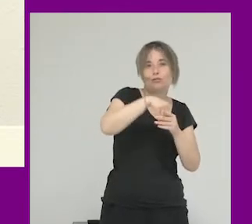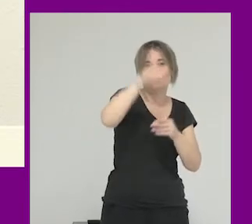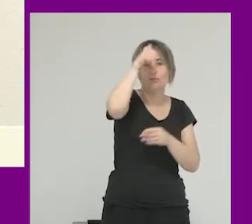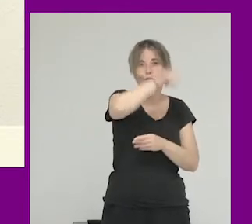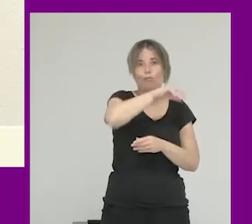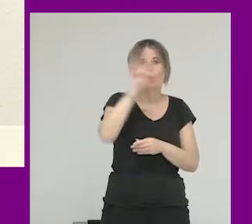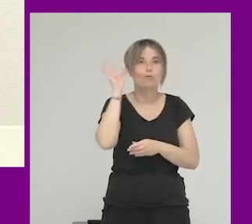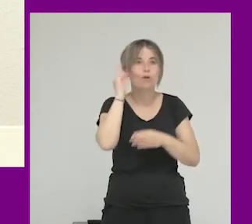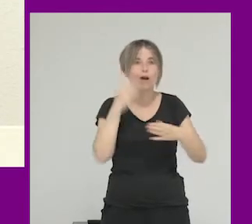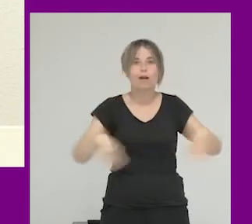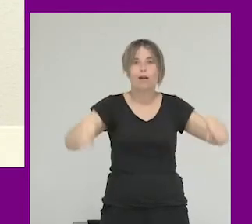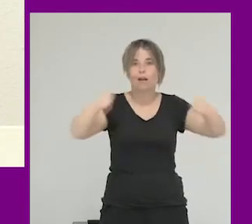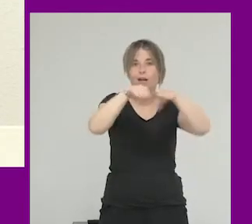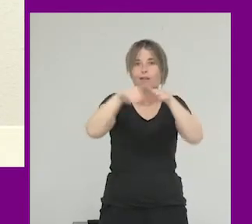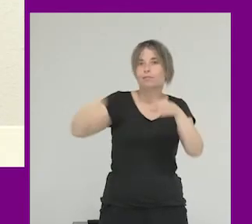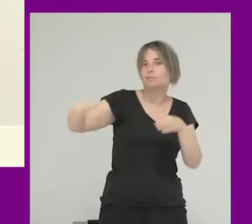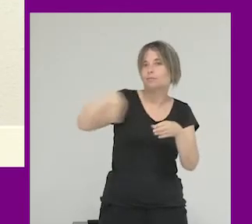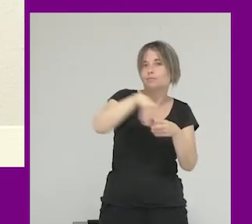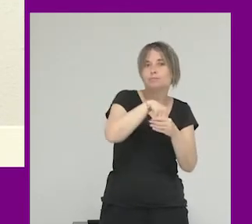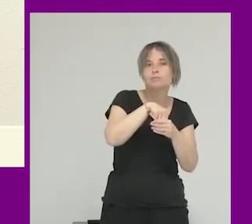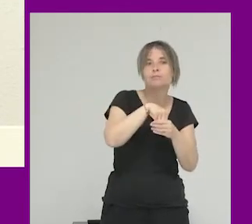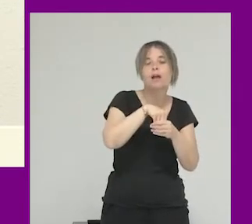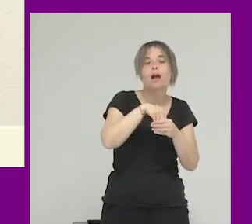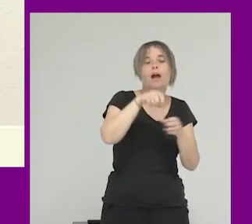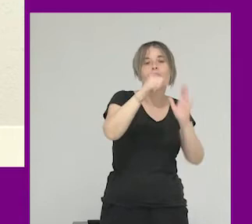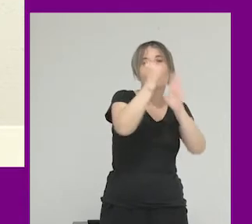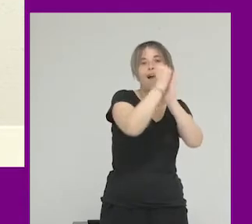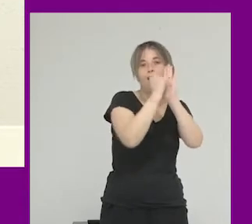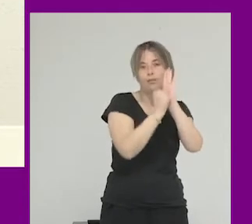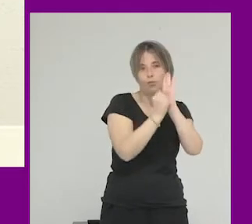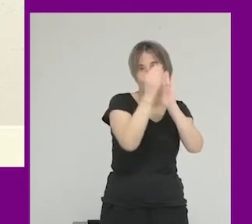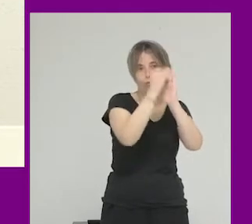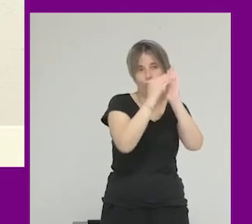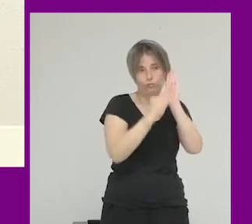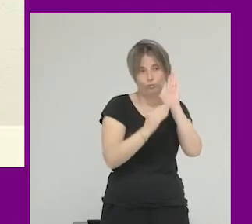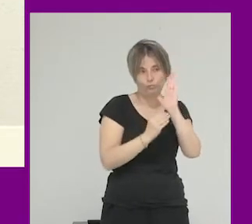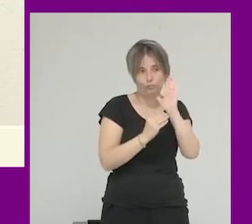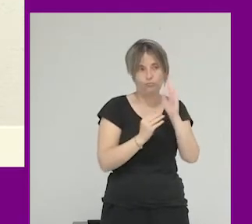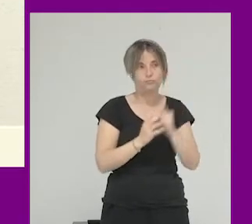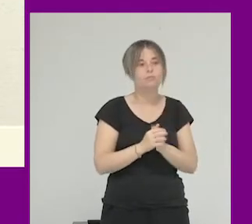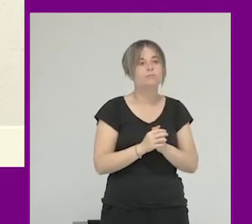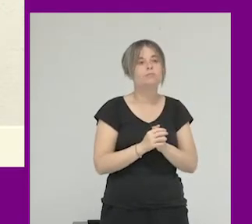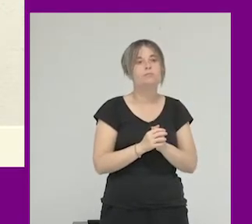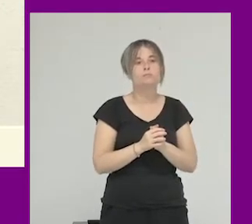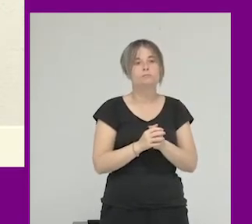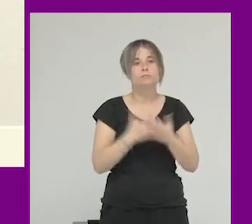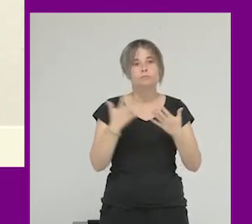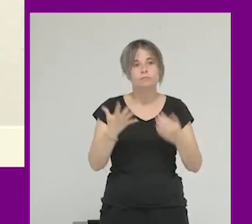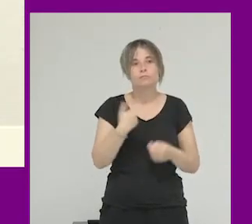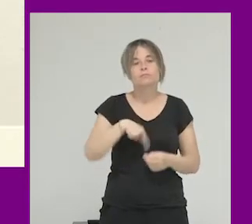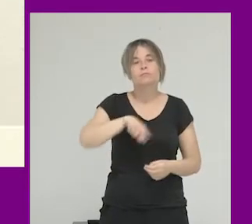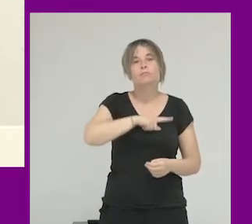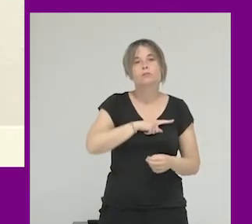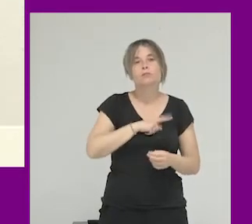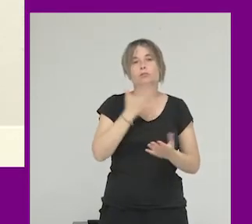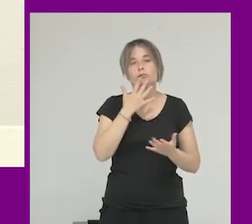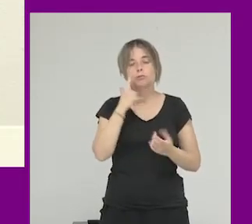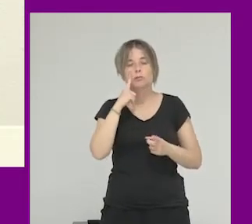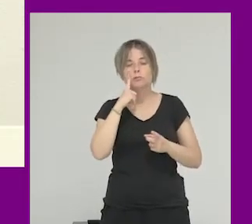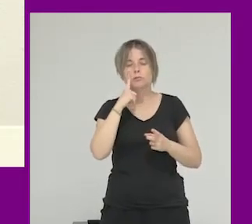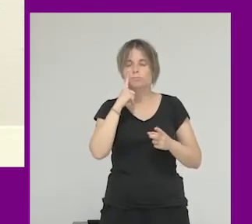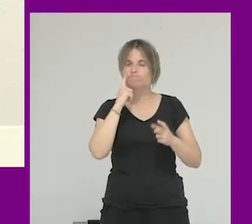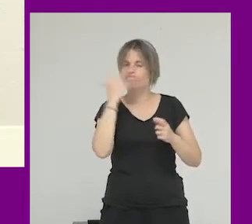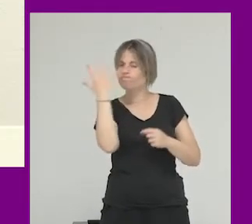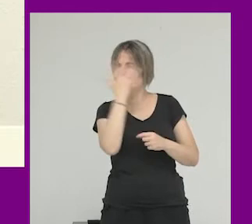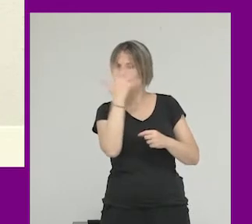y mujeres en cada uno de los artículos que tratamos. Porque estamos no solamente cuestionando la